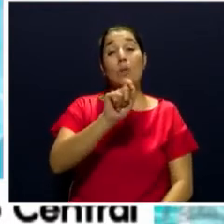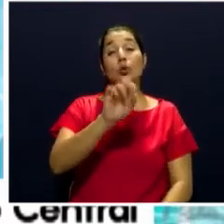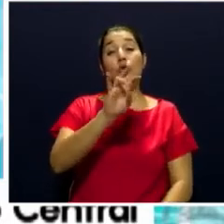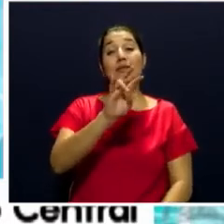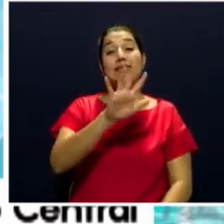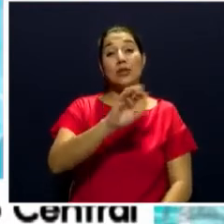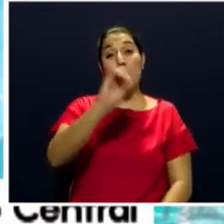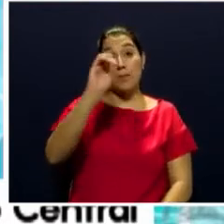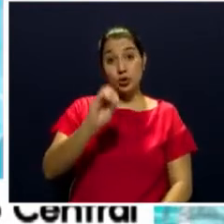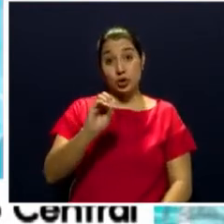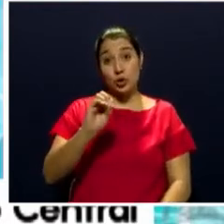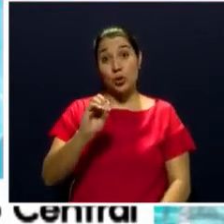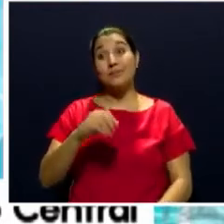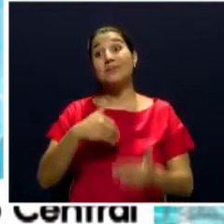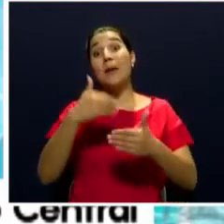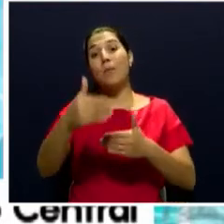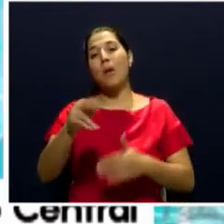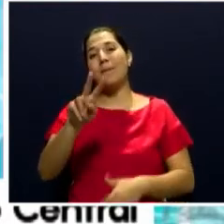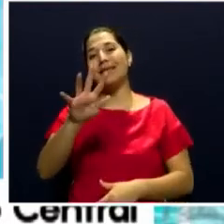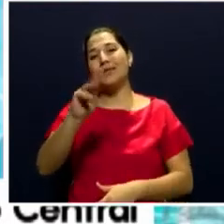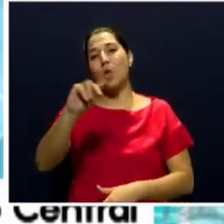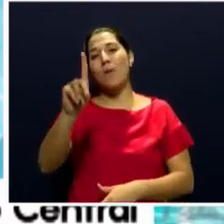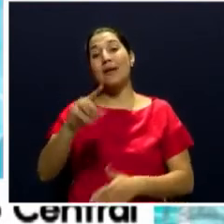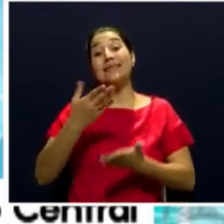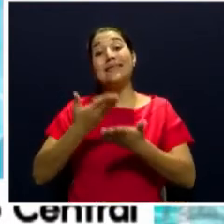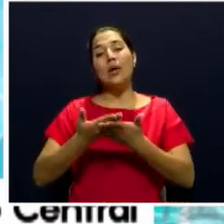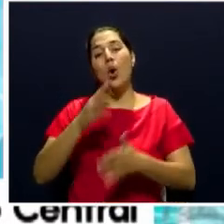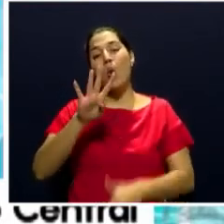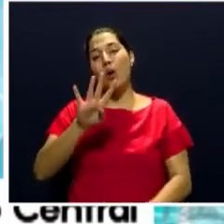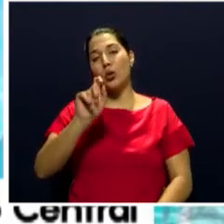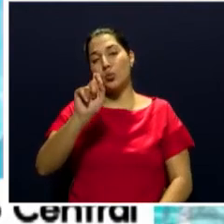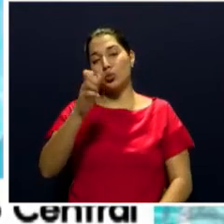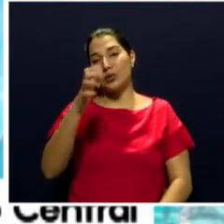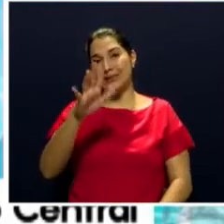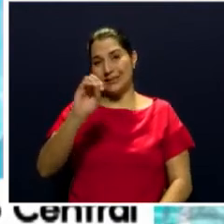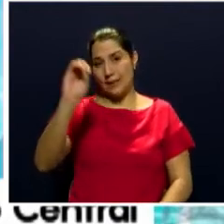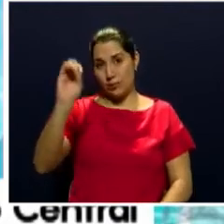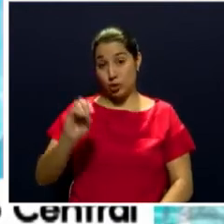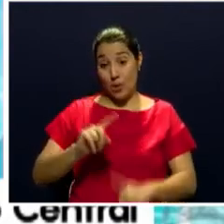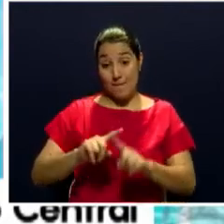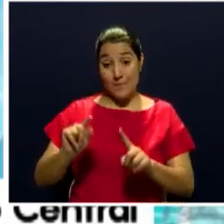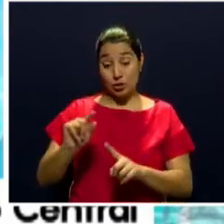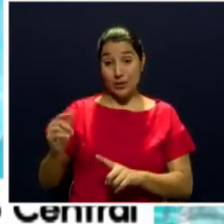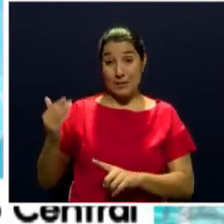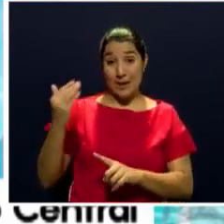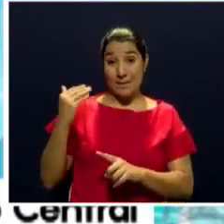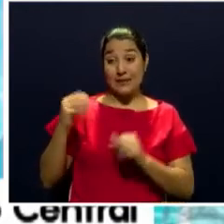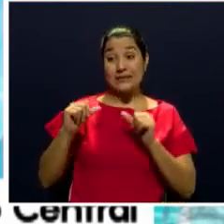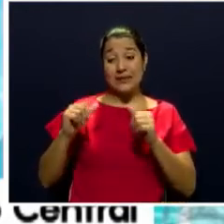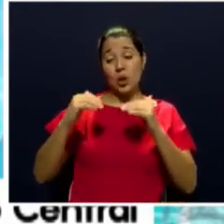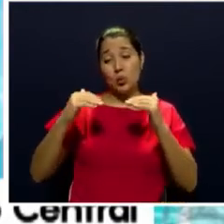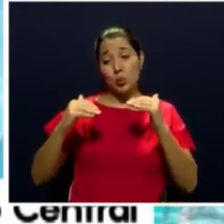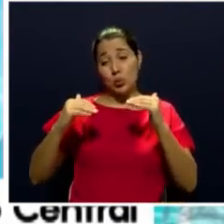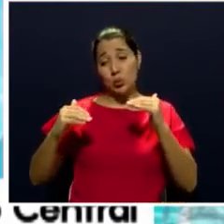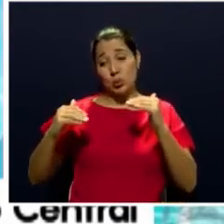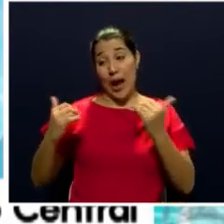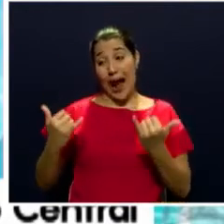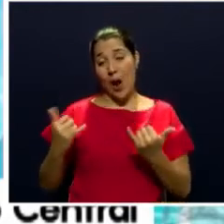5.75%. El 25 de marzo llegó a 4.15%. Sin embargo, la semana pasada continuó bajando y se coloca en